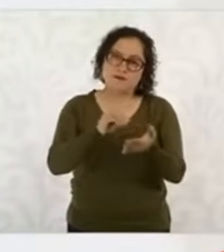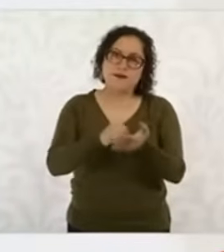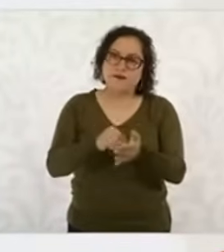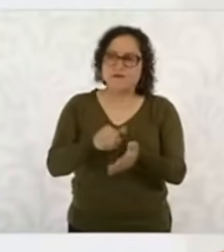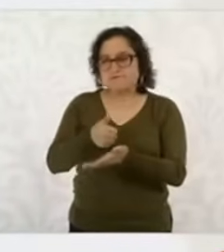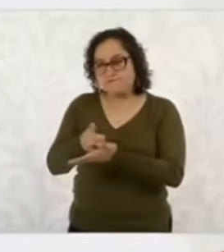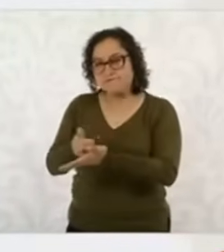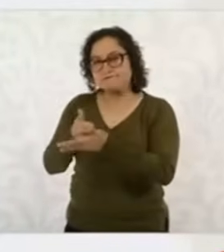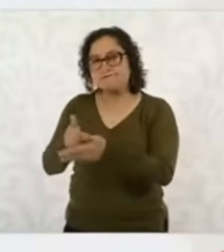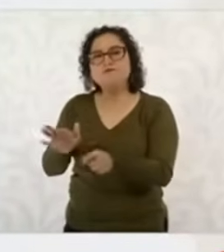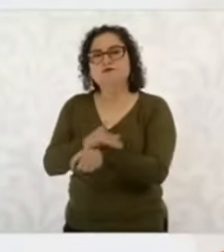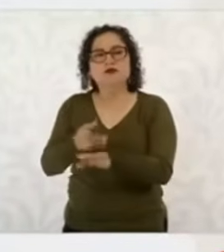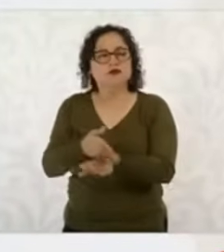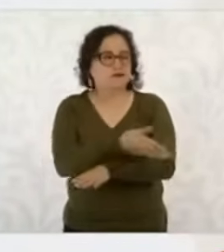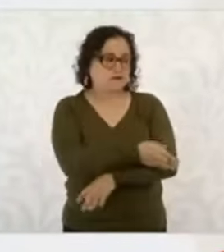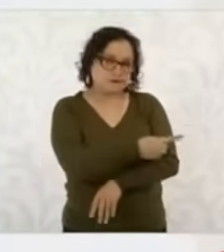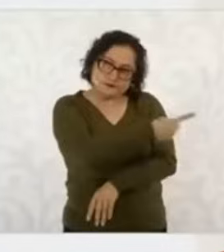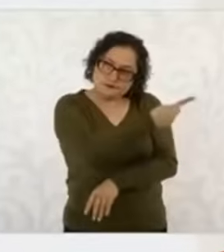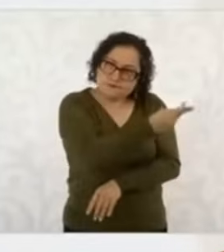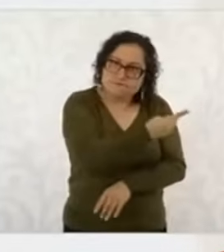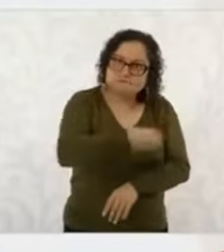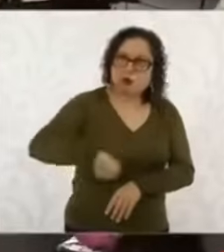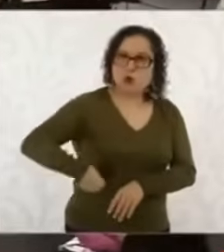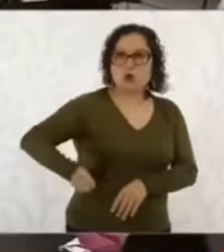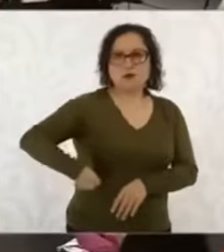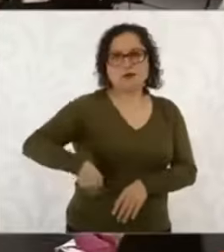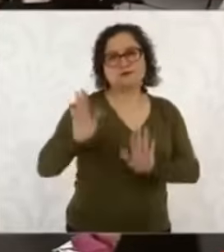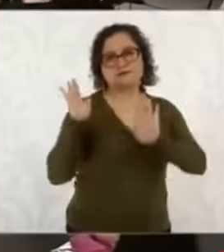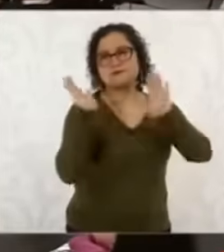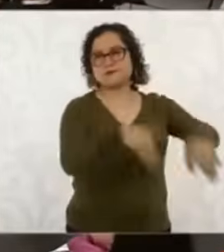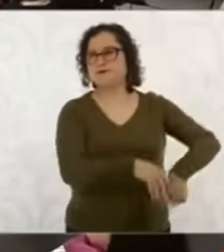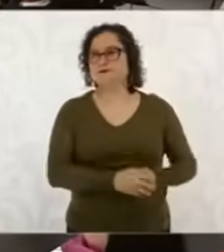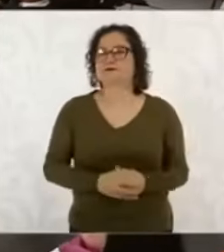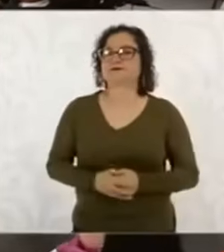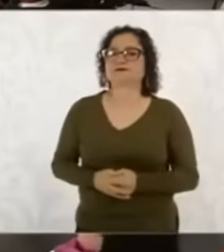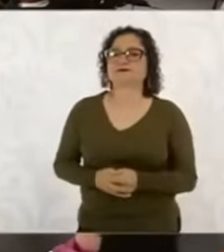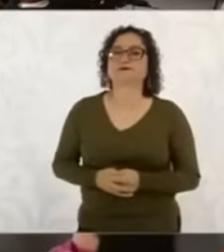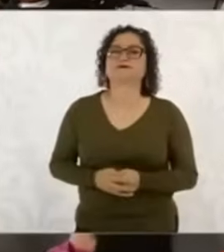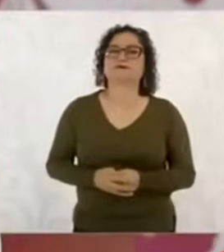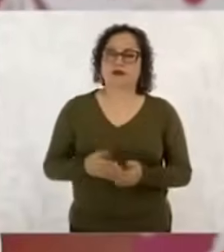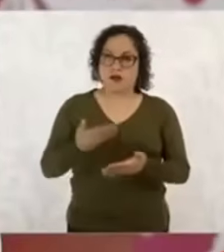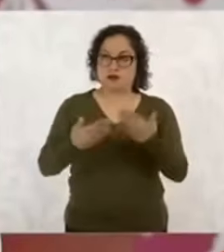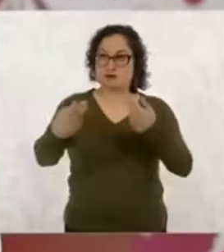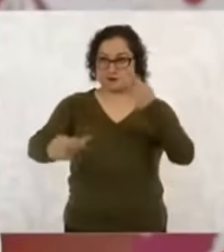es. Bueno, ahora sí vamos a las preguntas. Presupuesto.